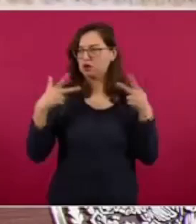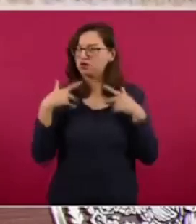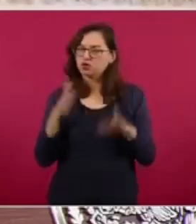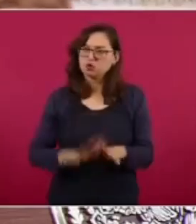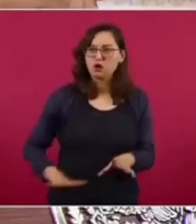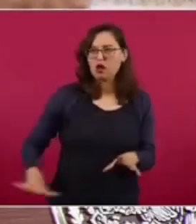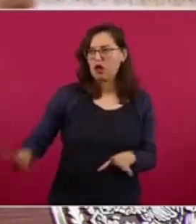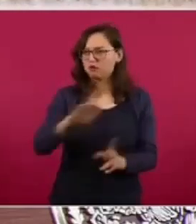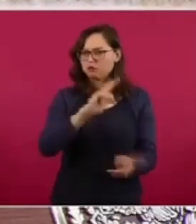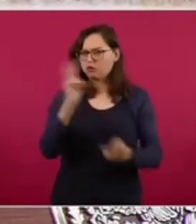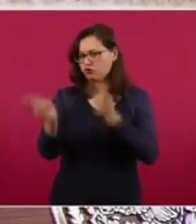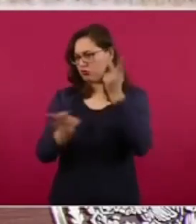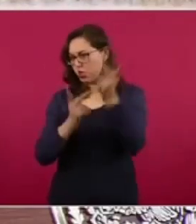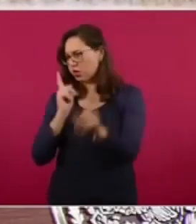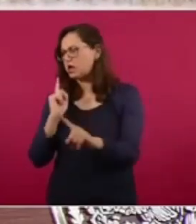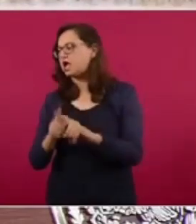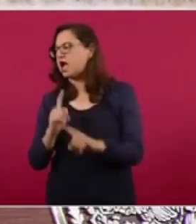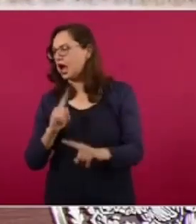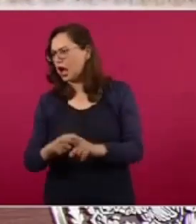Entonces,